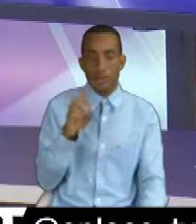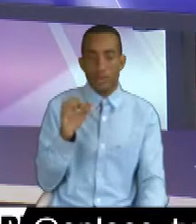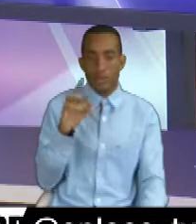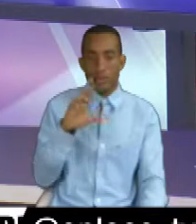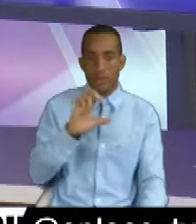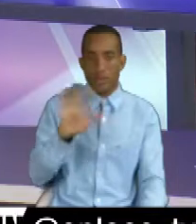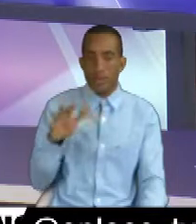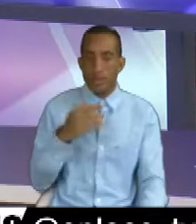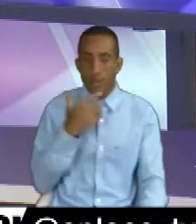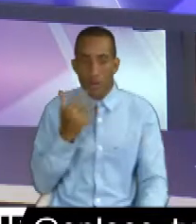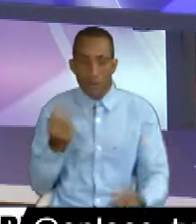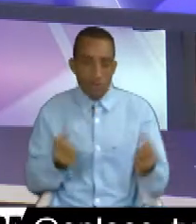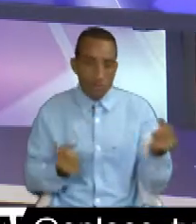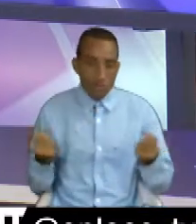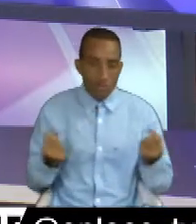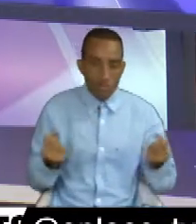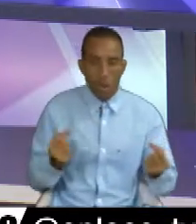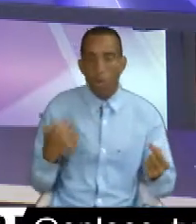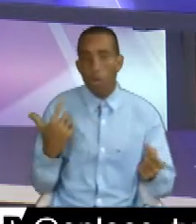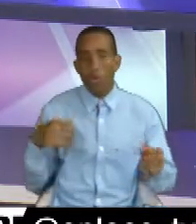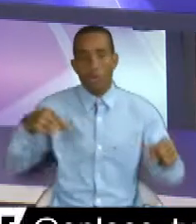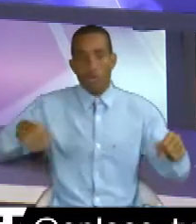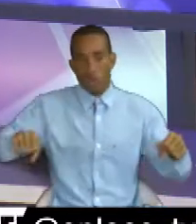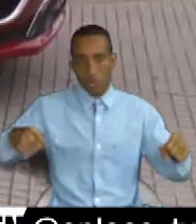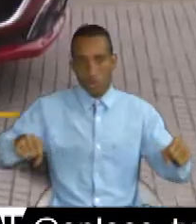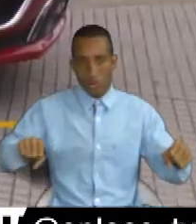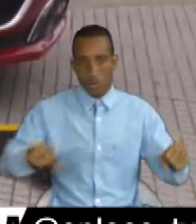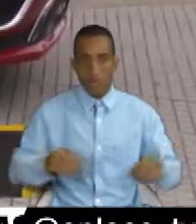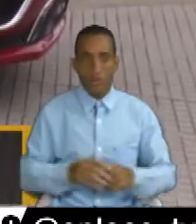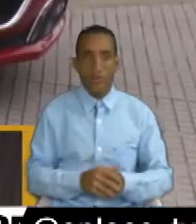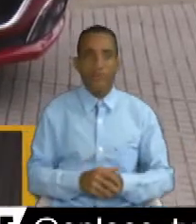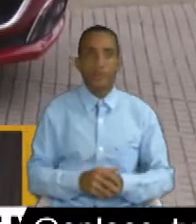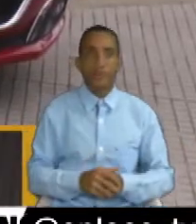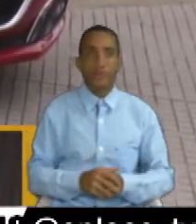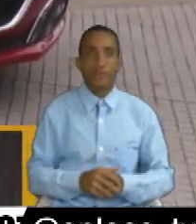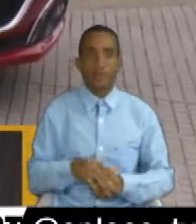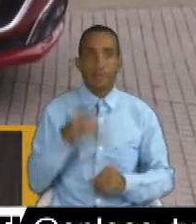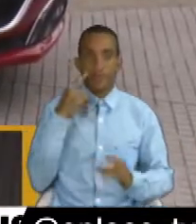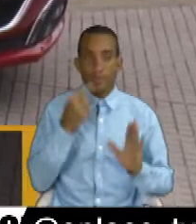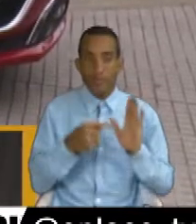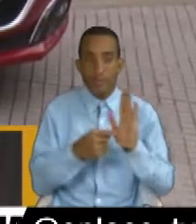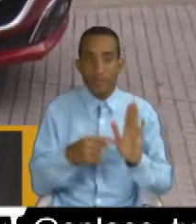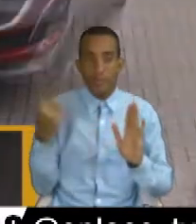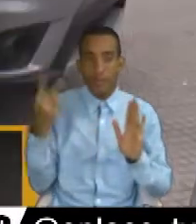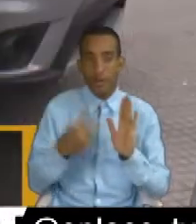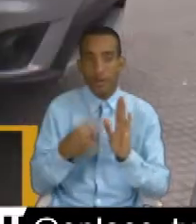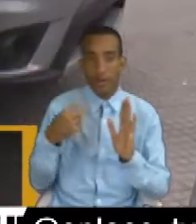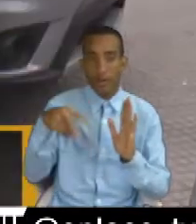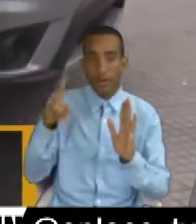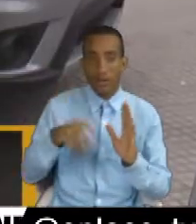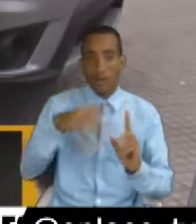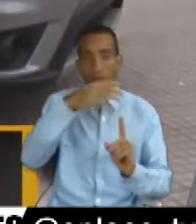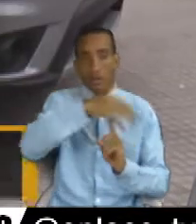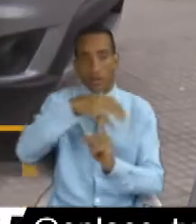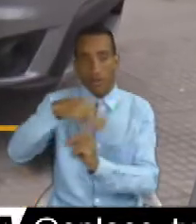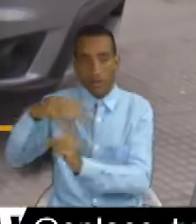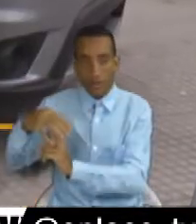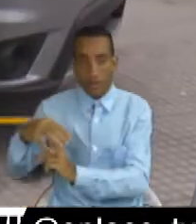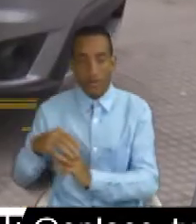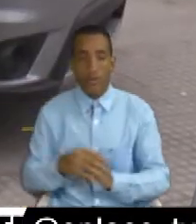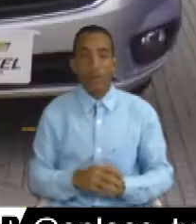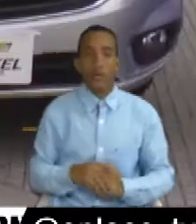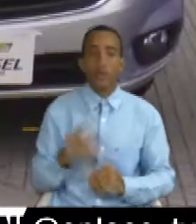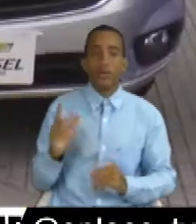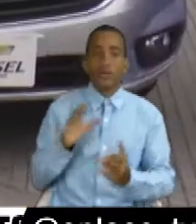el carro o la moto de sus sueños. Expocar 2017 es la segunda feria automotriz que se adelanta en el Centro Comercial